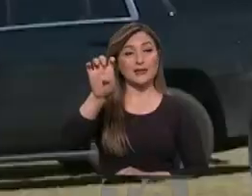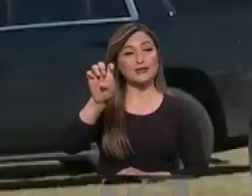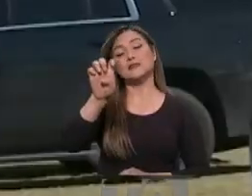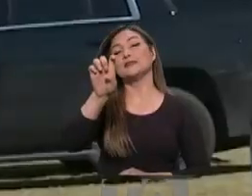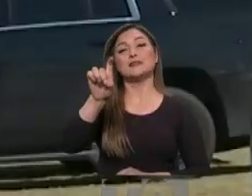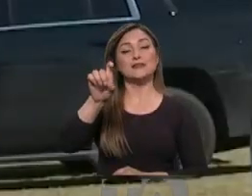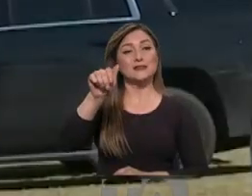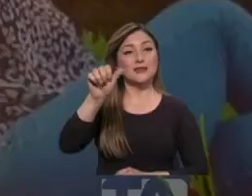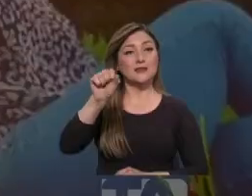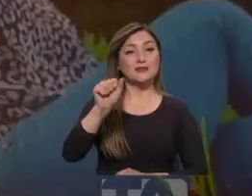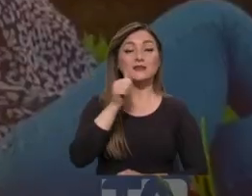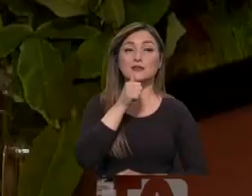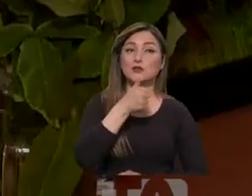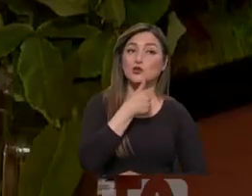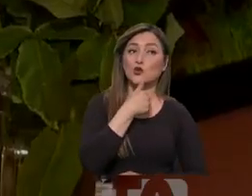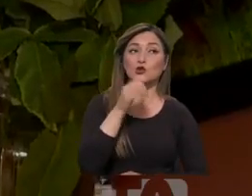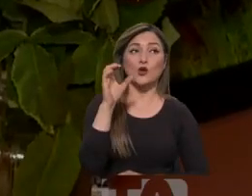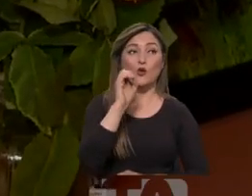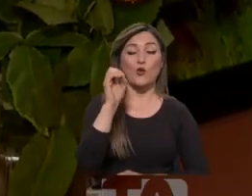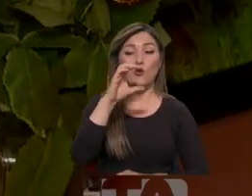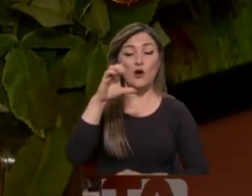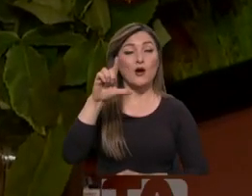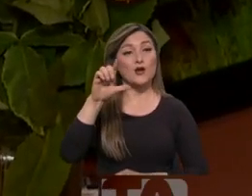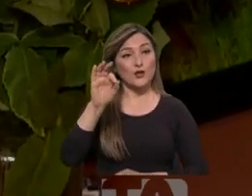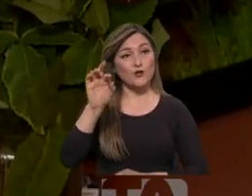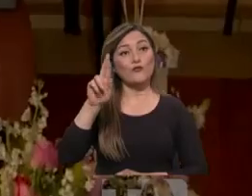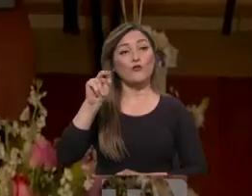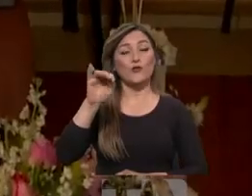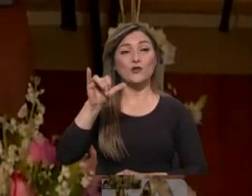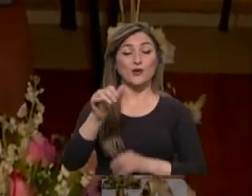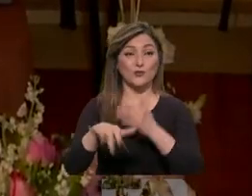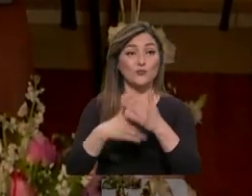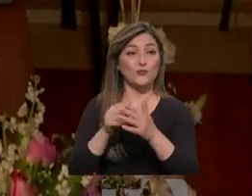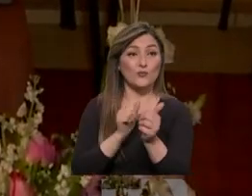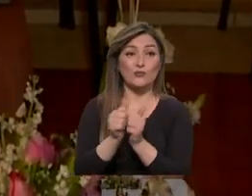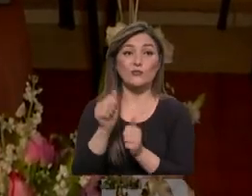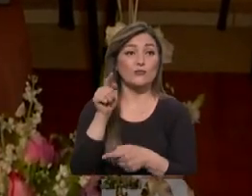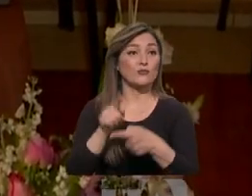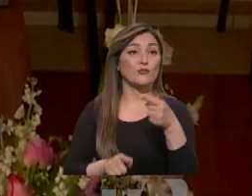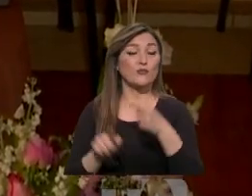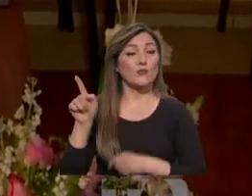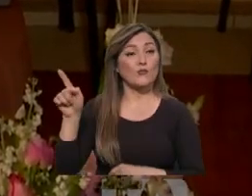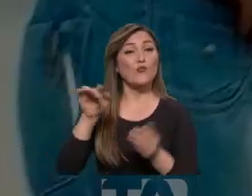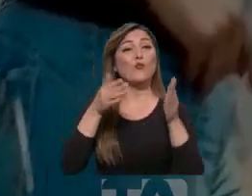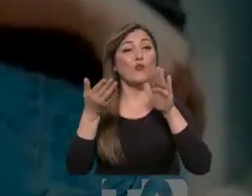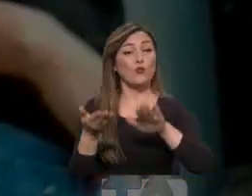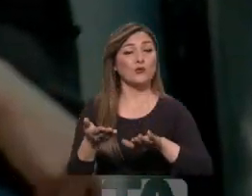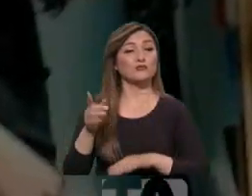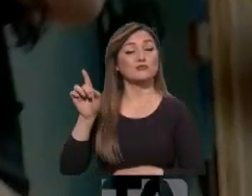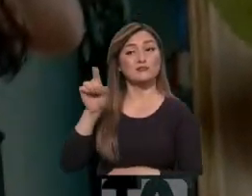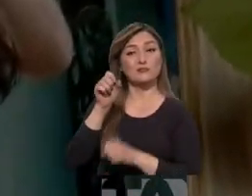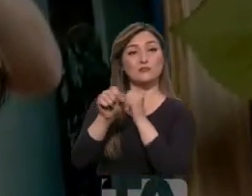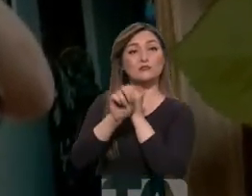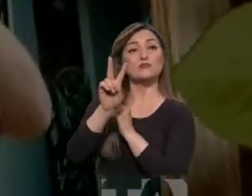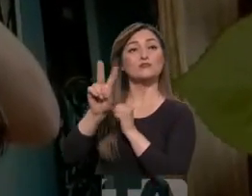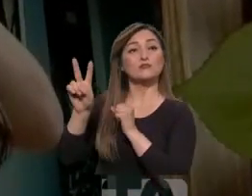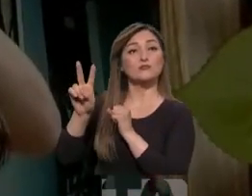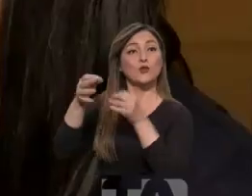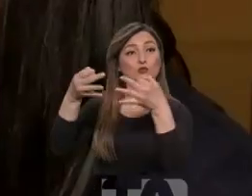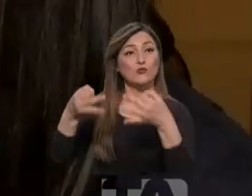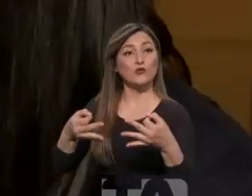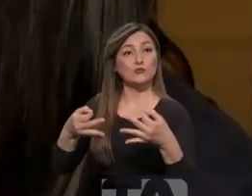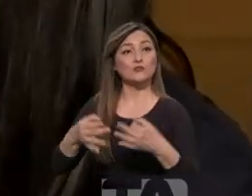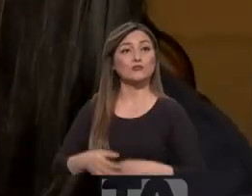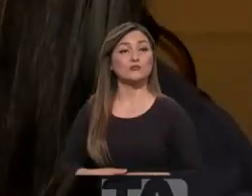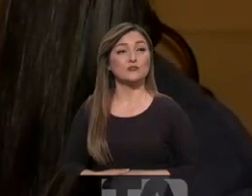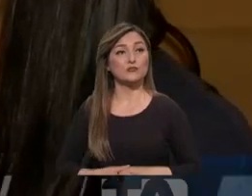o California. No todos pueden cruzar y hay quienes mueren en el intento. Yasmín, de 22 años, fue el último caso confirmado.